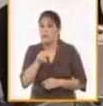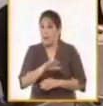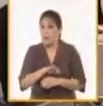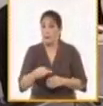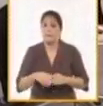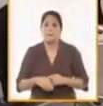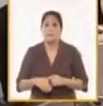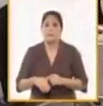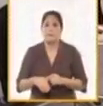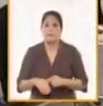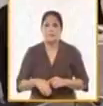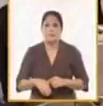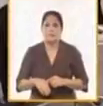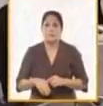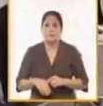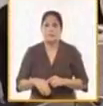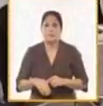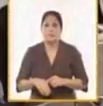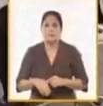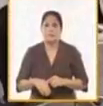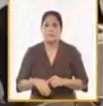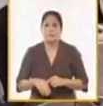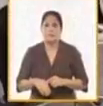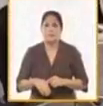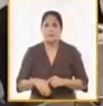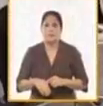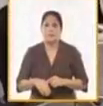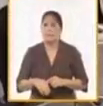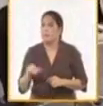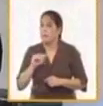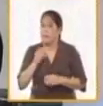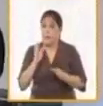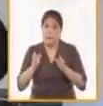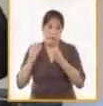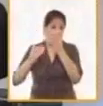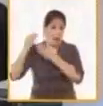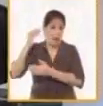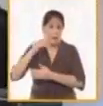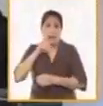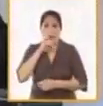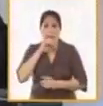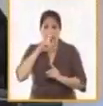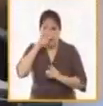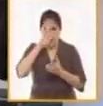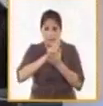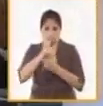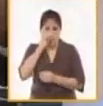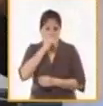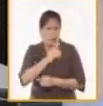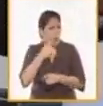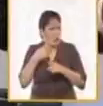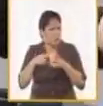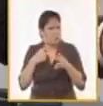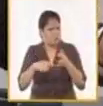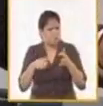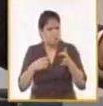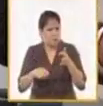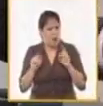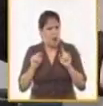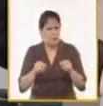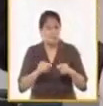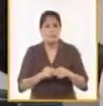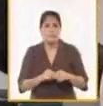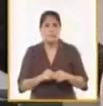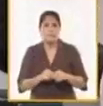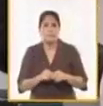estaba aspirando entre las figuras. Era la época en que estaba Ledesma, habían otros, bueno, es que incluso